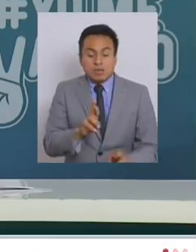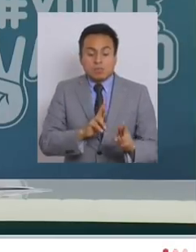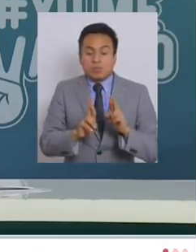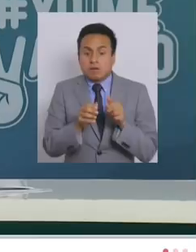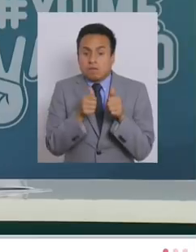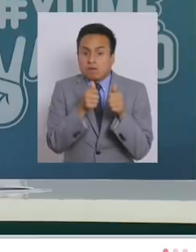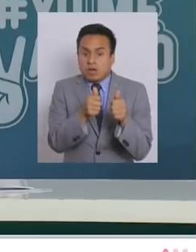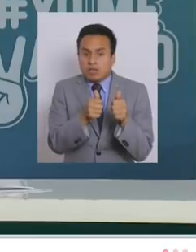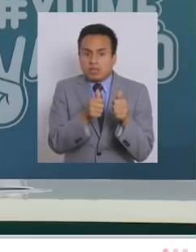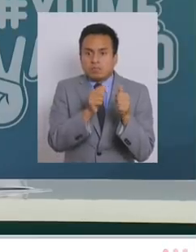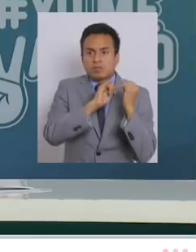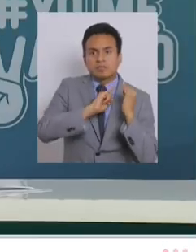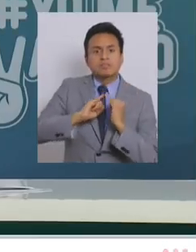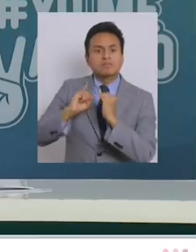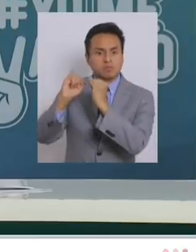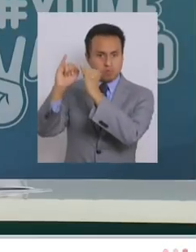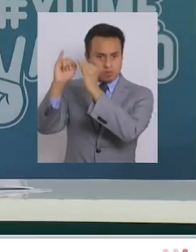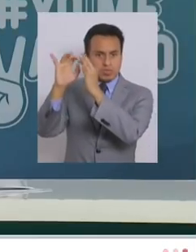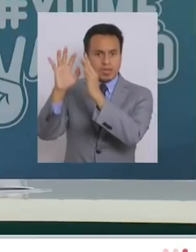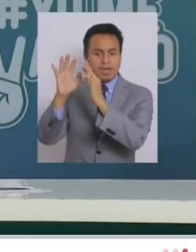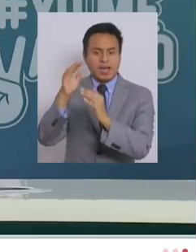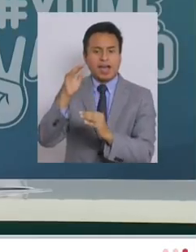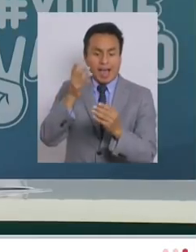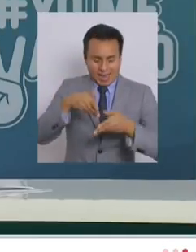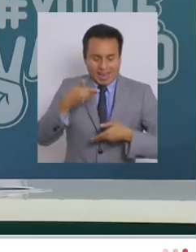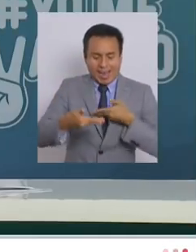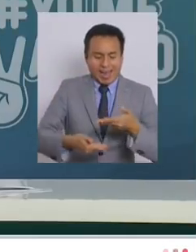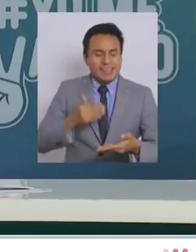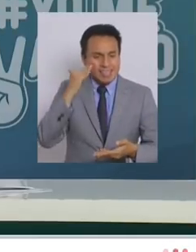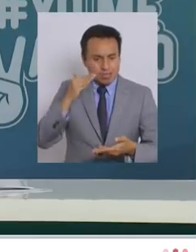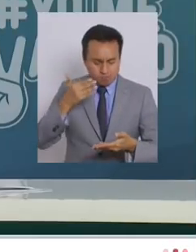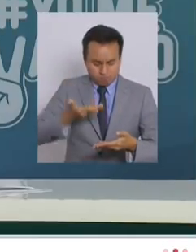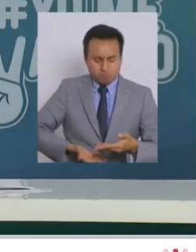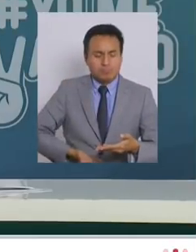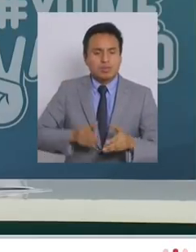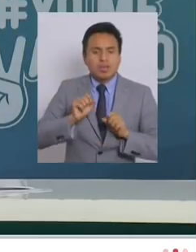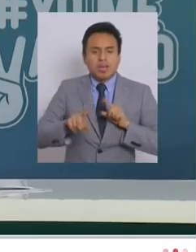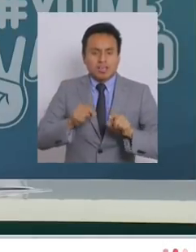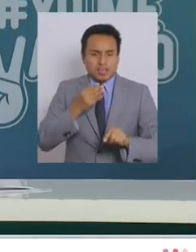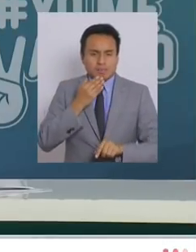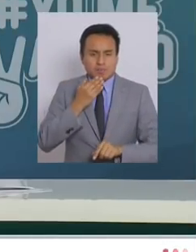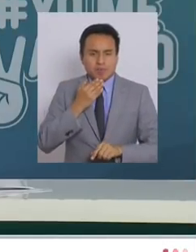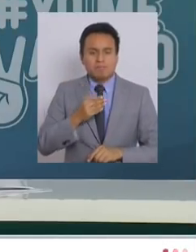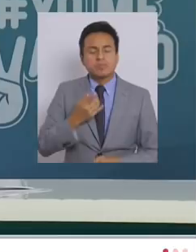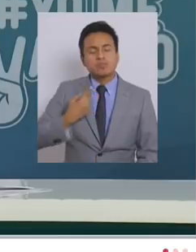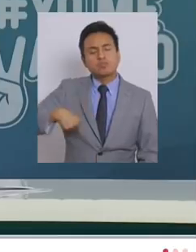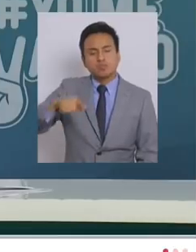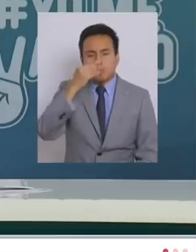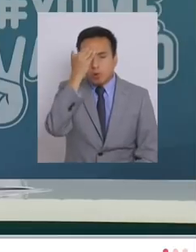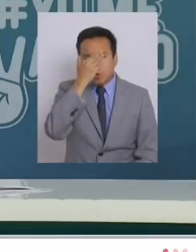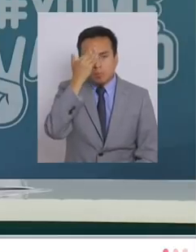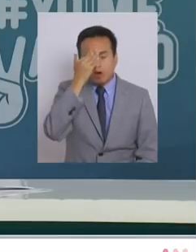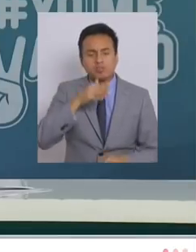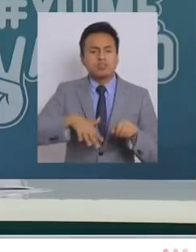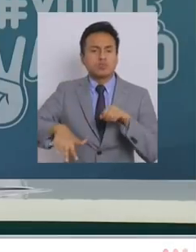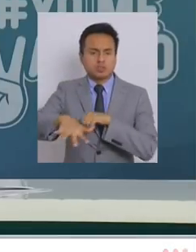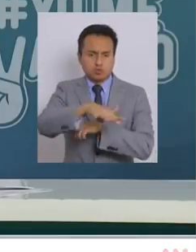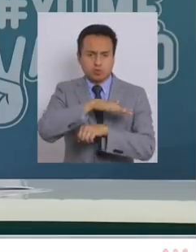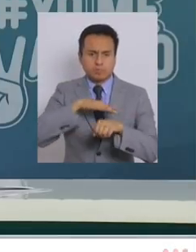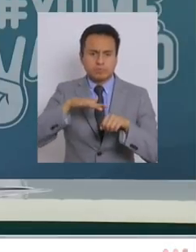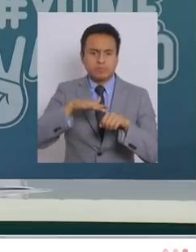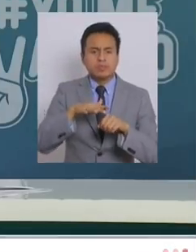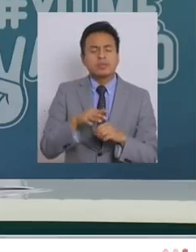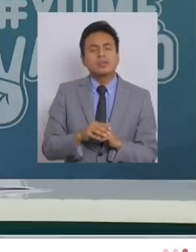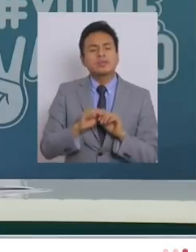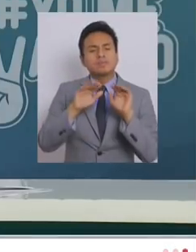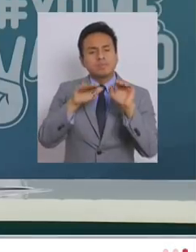que incluso se transmitió hacia el niño recién nacido una buena respuesta de anticuerpos estamos muy preocupados por esta situación como